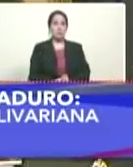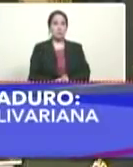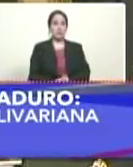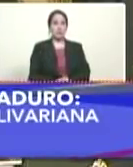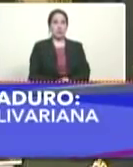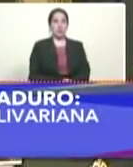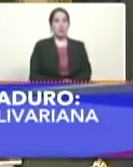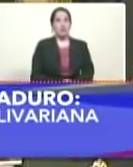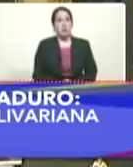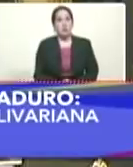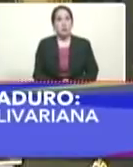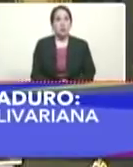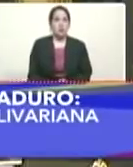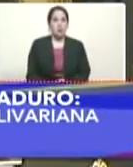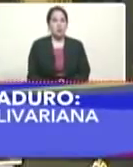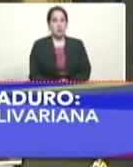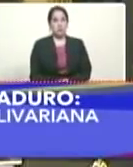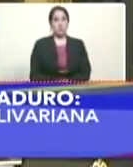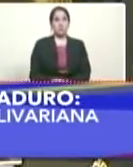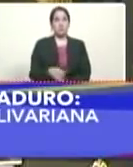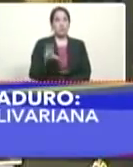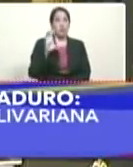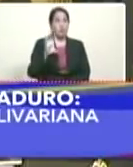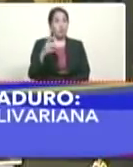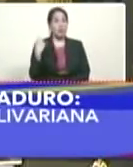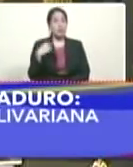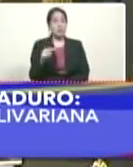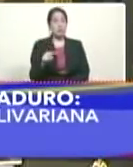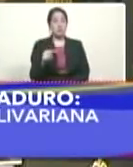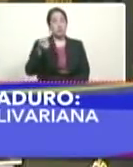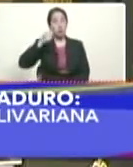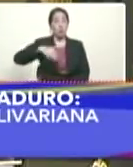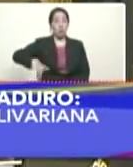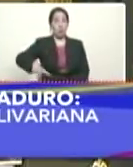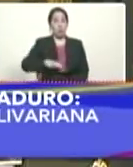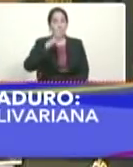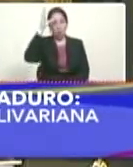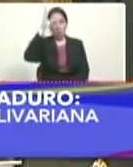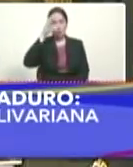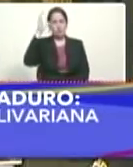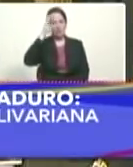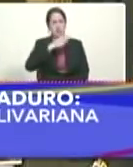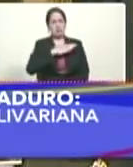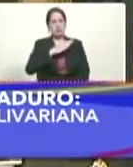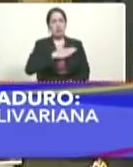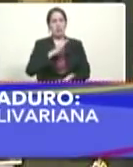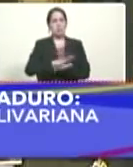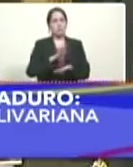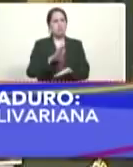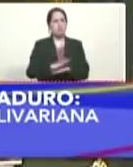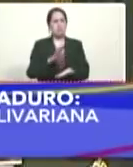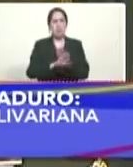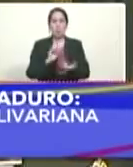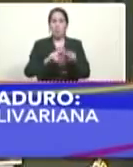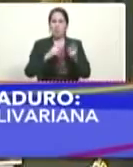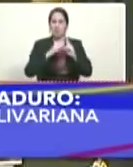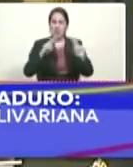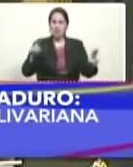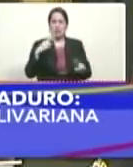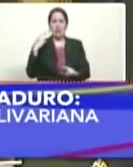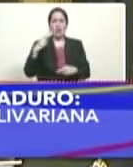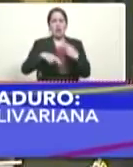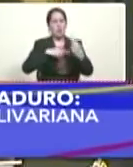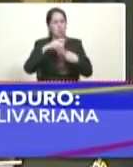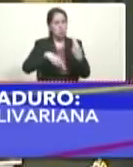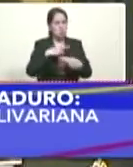país tiene un pueblo consciente pacifista constitucionalista revolucionario tiene un país en